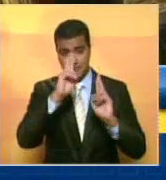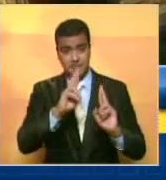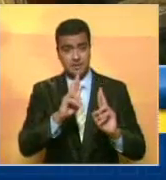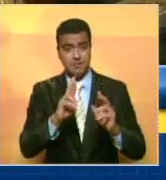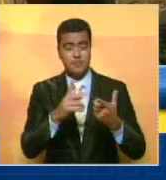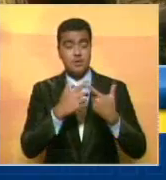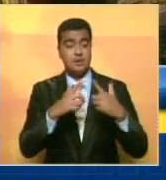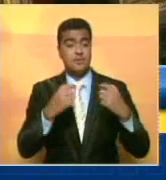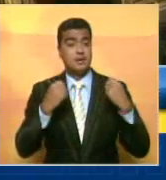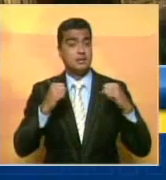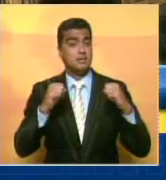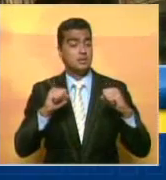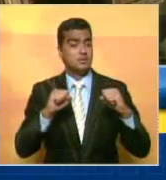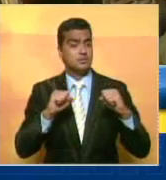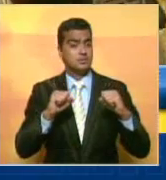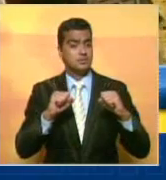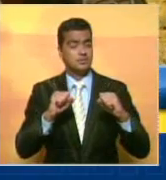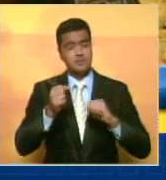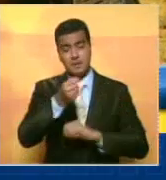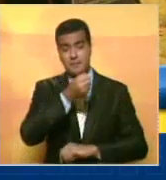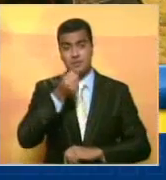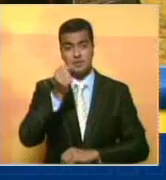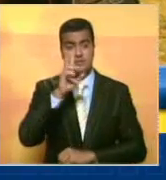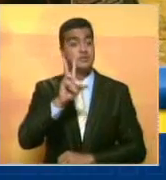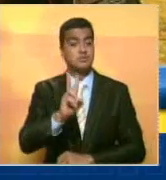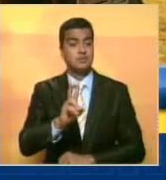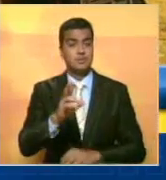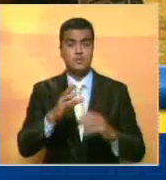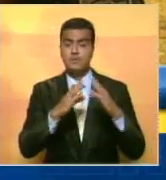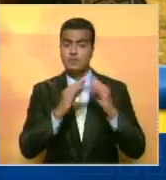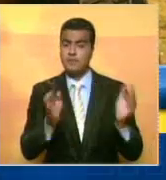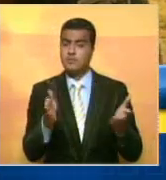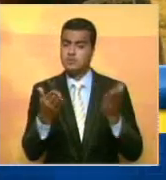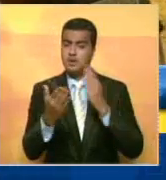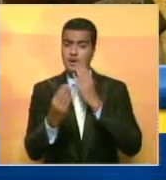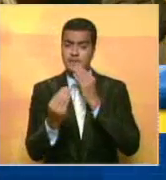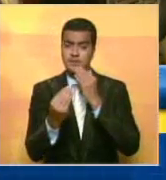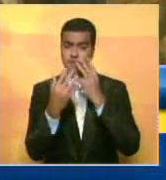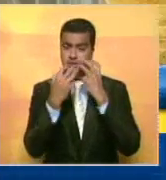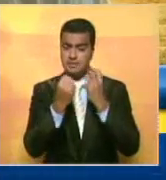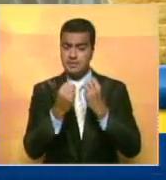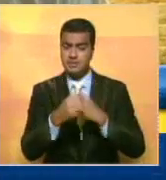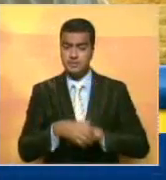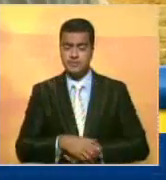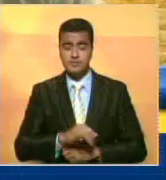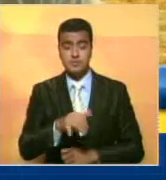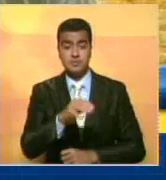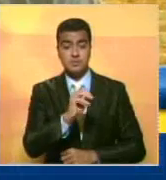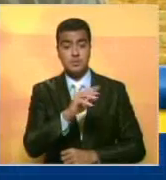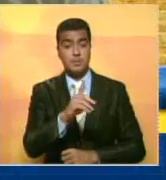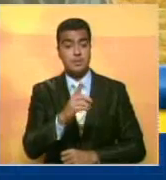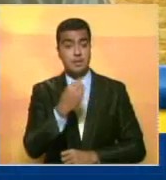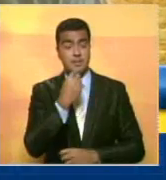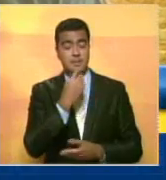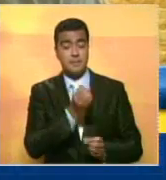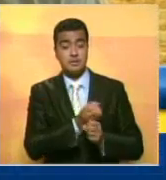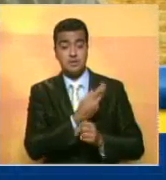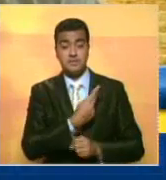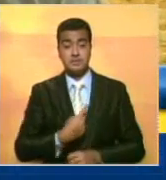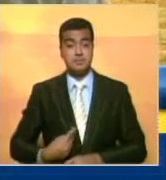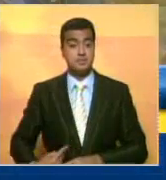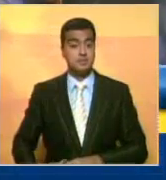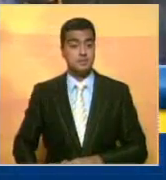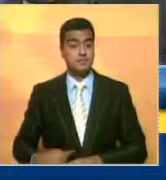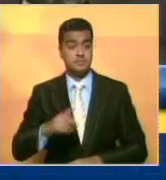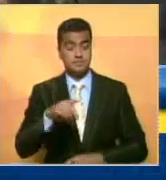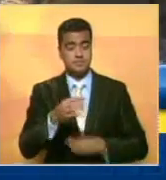libre ejercicio del periodismo en Venezuela y sobre todo a promover diálogo, entendimiento. José Manuel Dopazo, aspirante a la